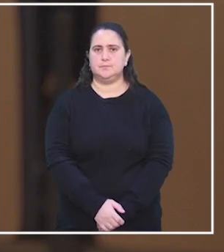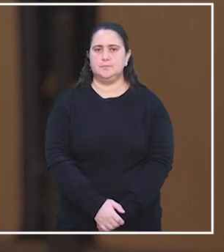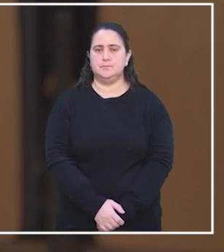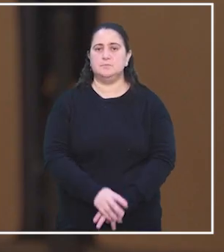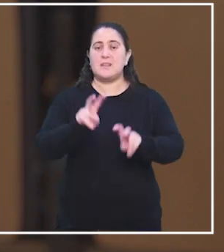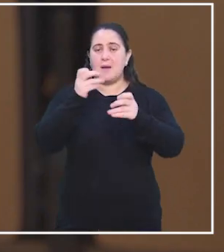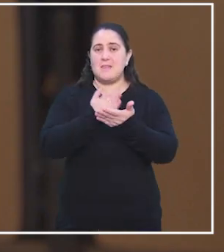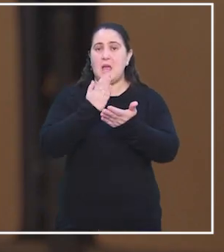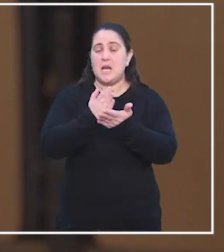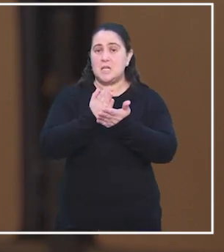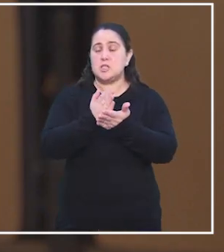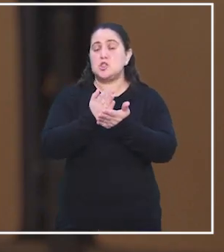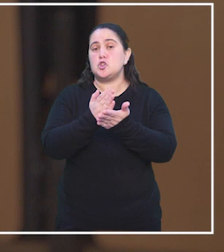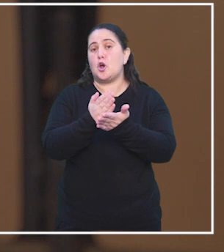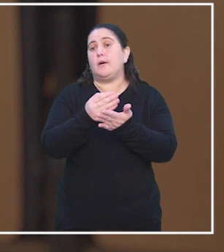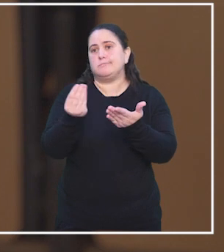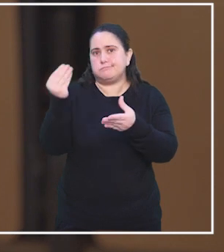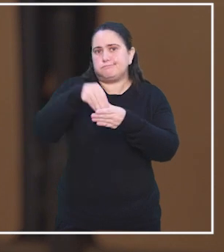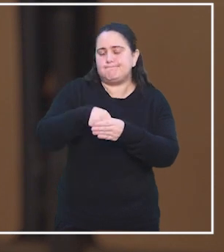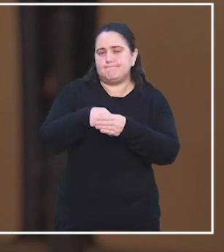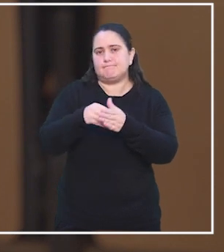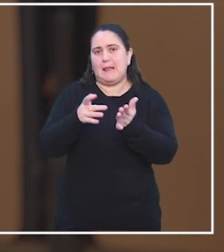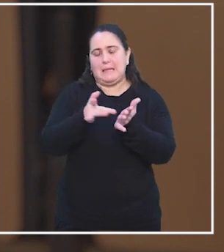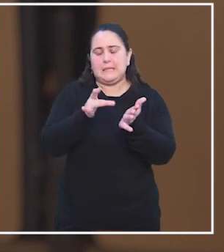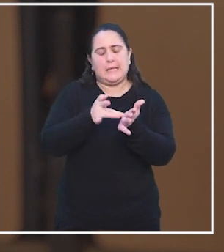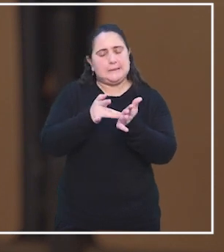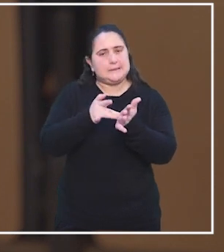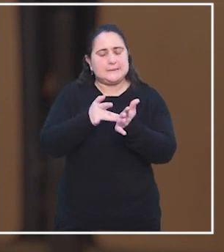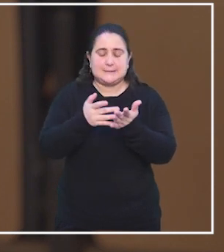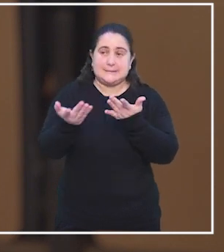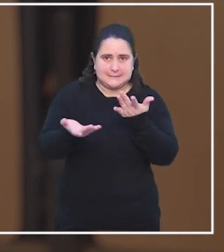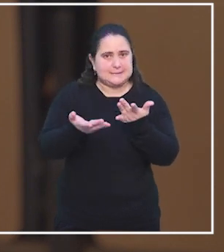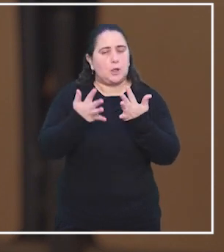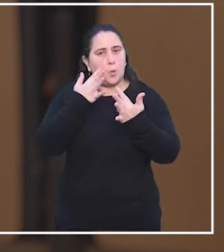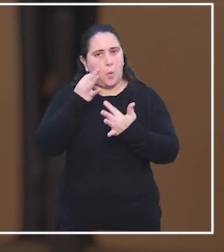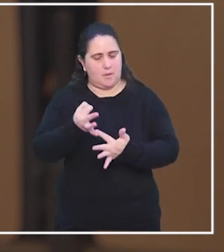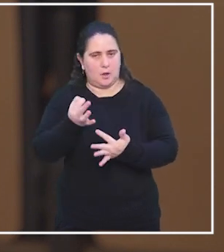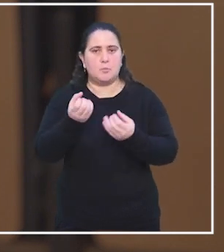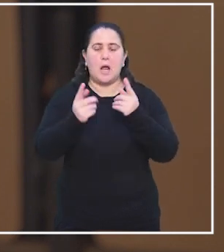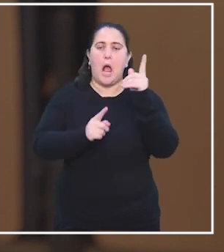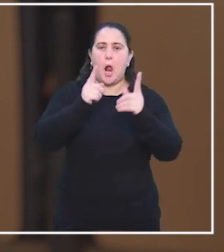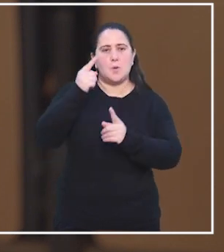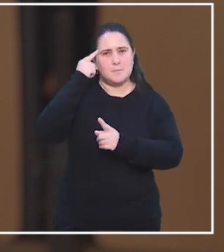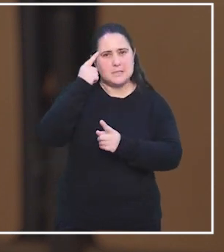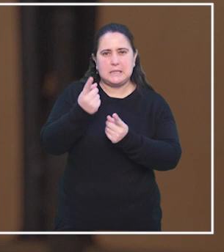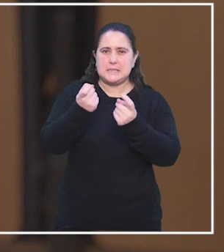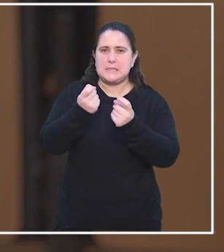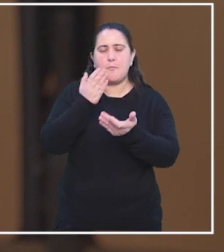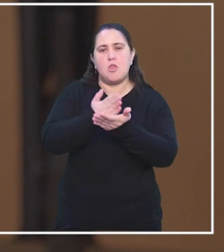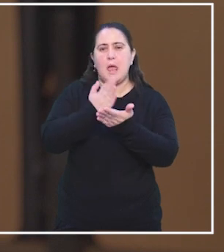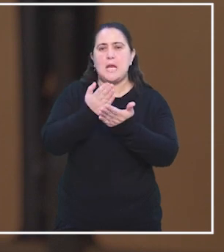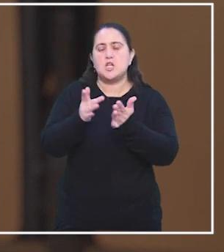El tema de los derechos en el entorno digital es un tema muy delicado, porque hay quien piensa que necesitamos nuevos